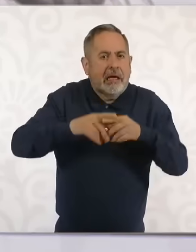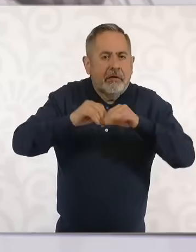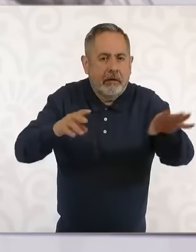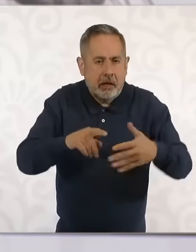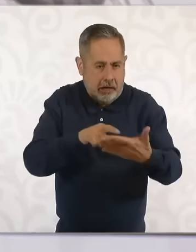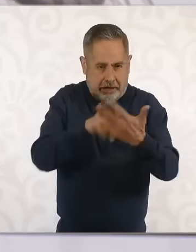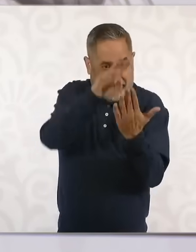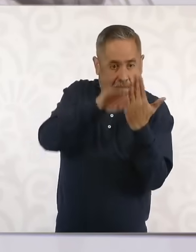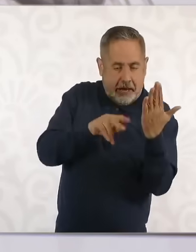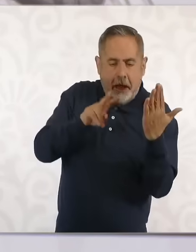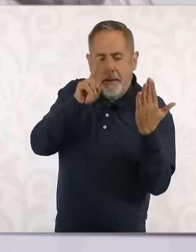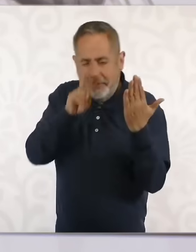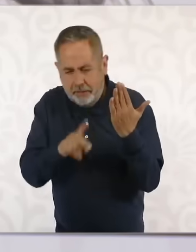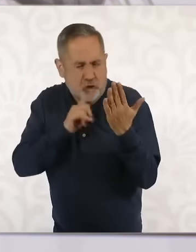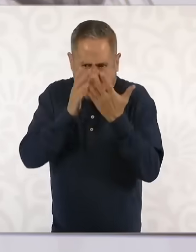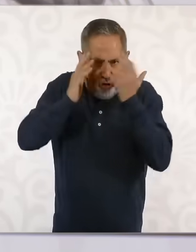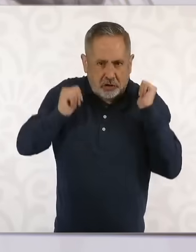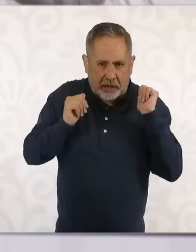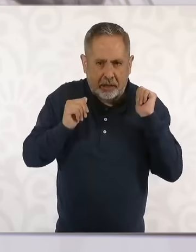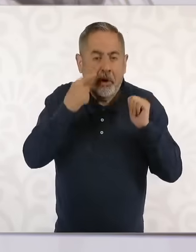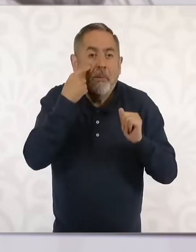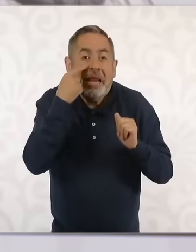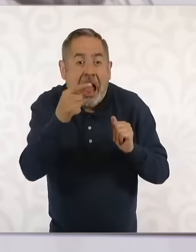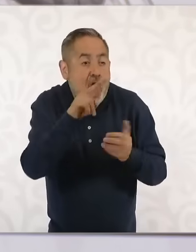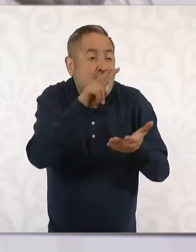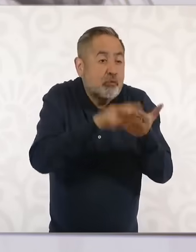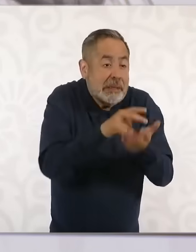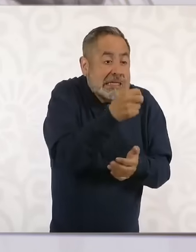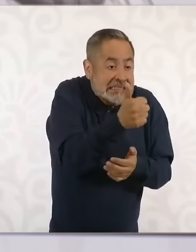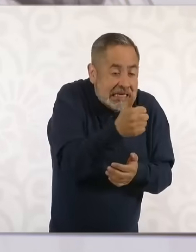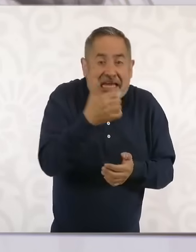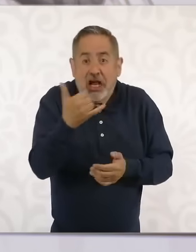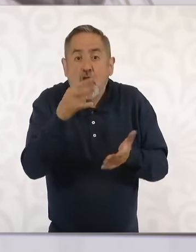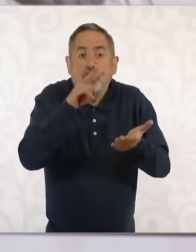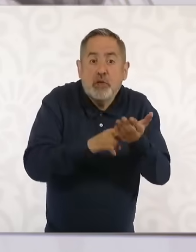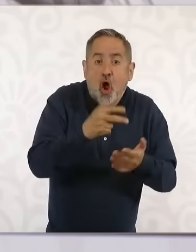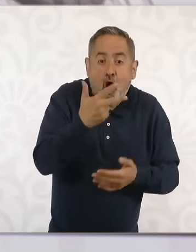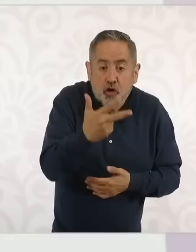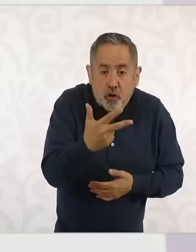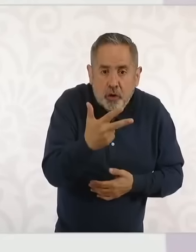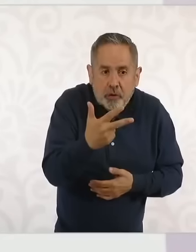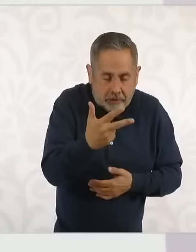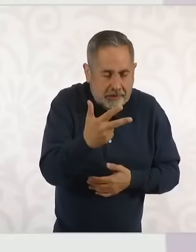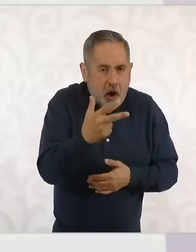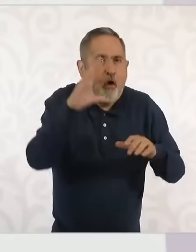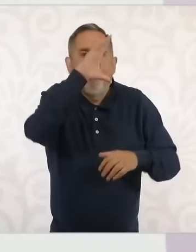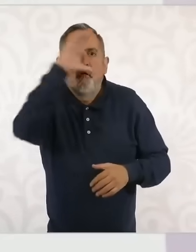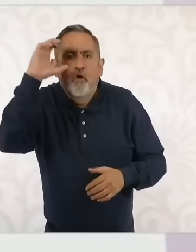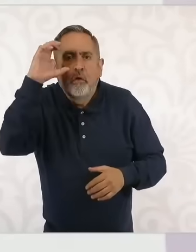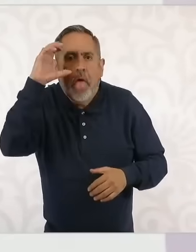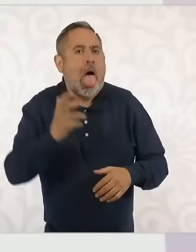o no. ¿Cómo hablan del 2006 y el 2008, pero usan otras